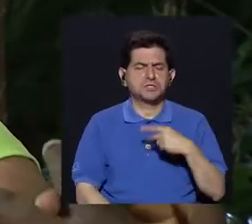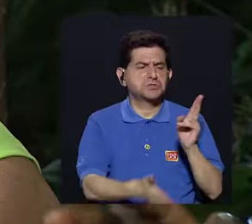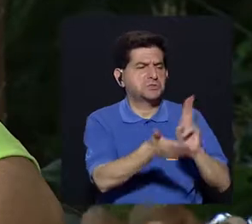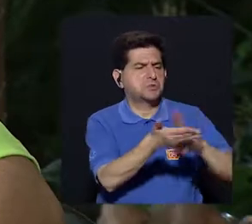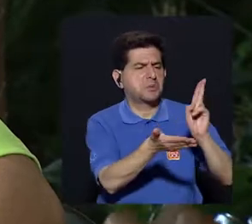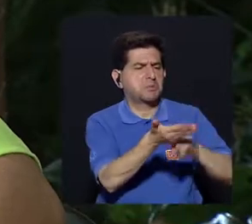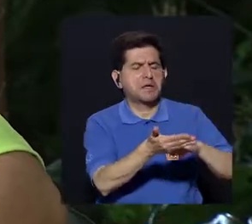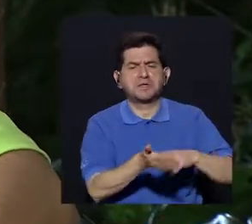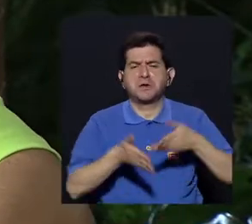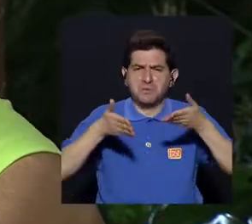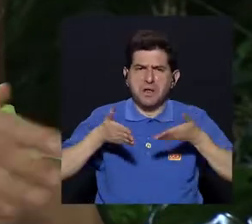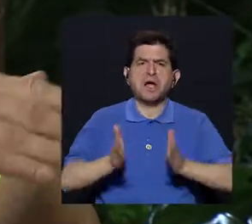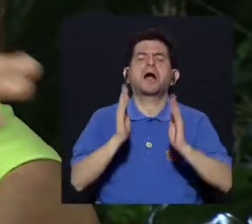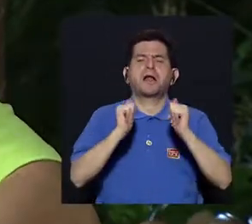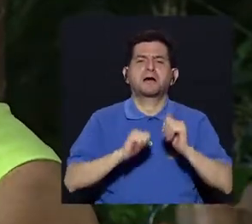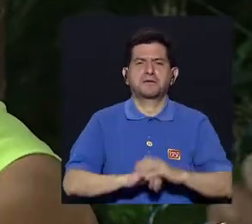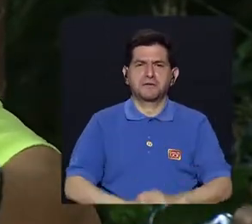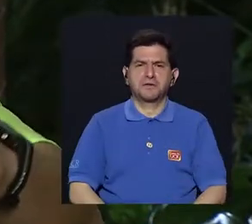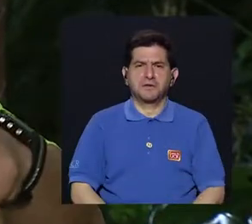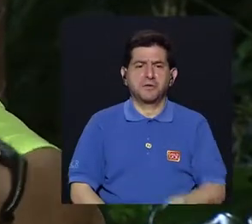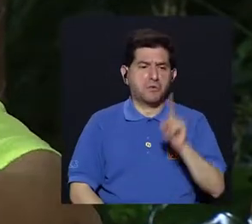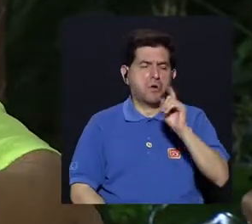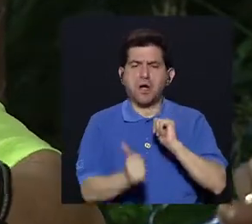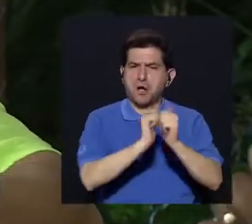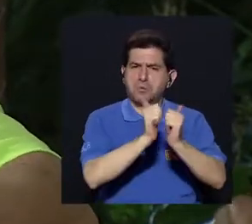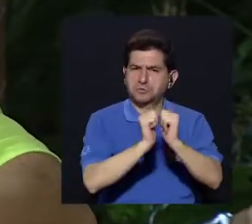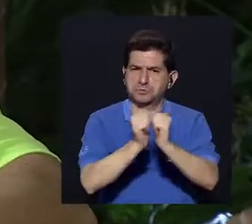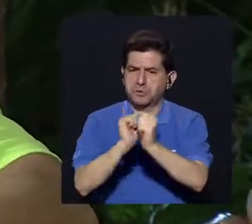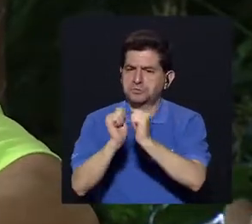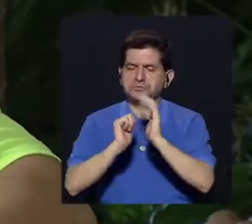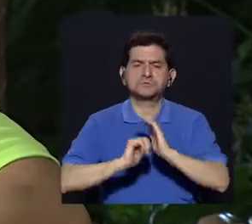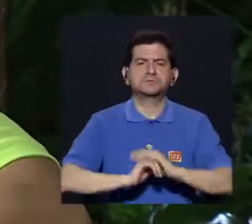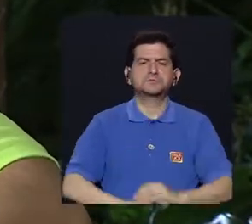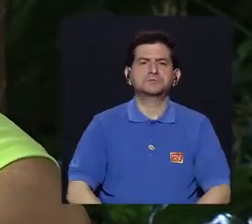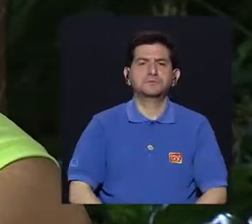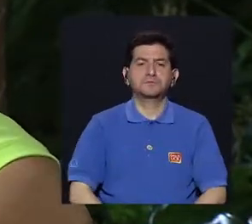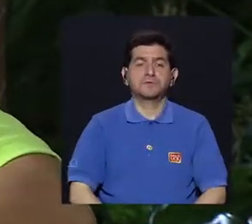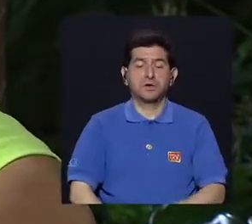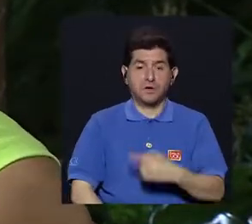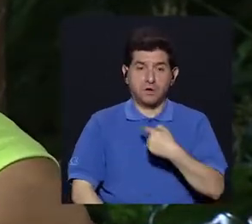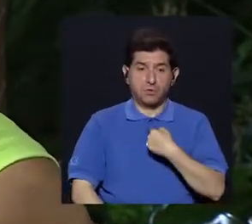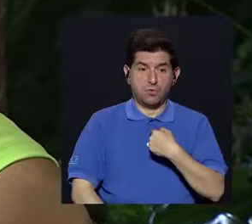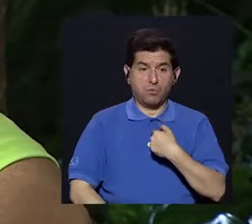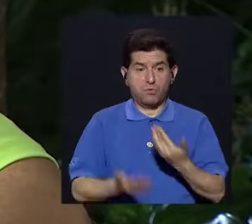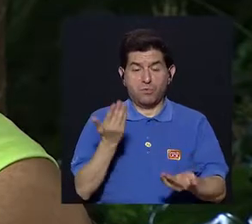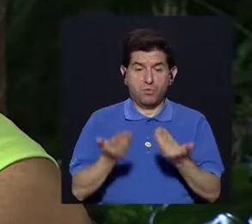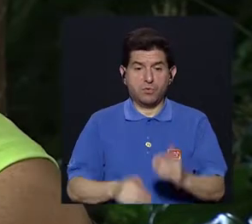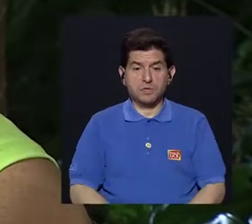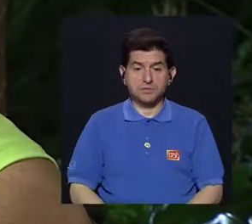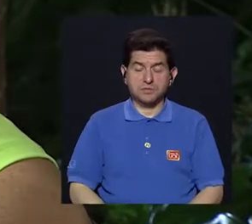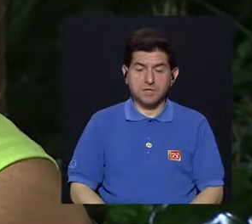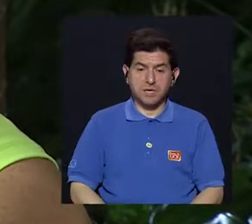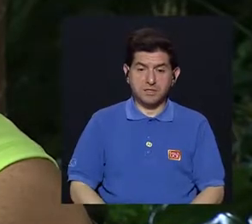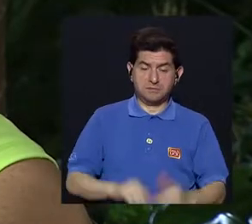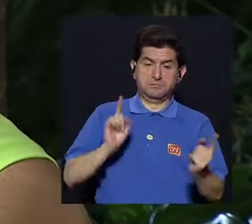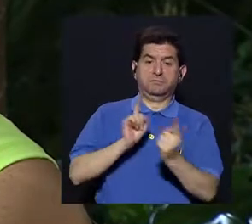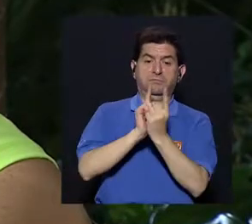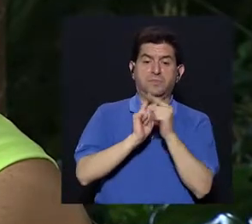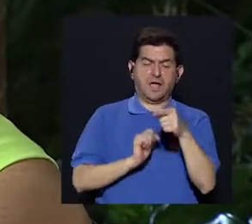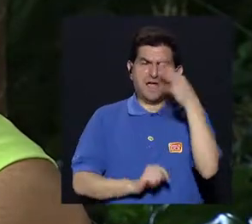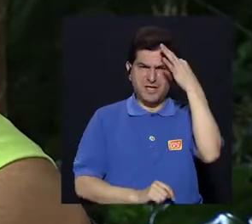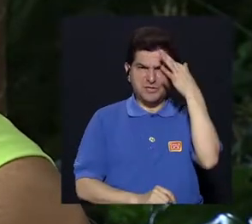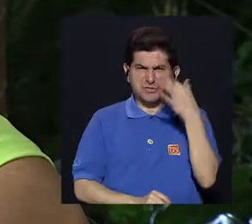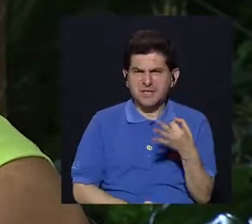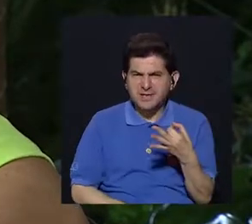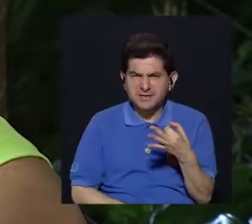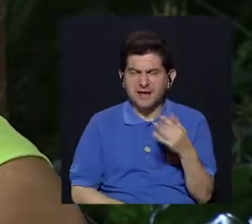a matricular a mi hijo en un deporte, ¿verdad? Incluso uno se topa con